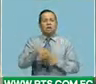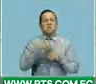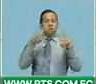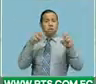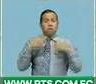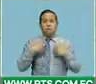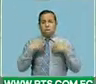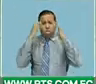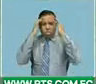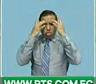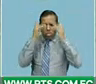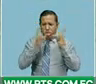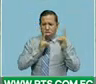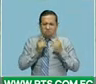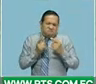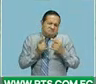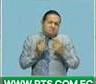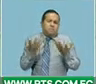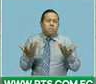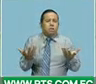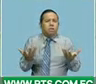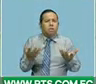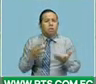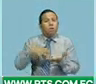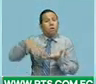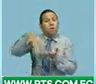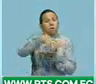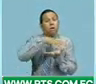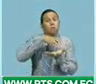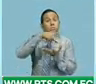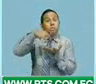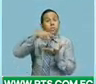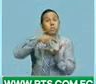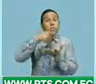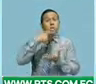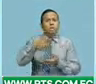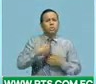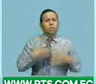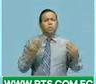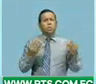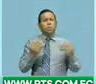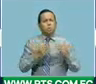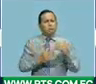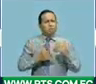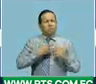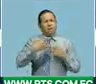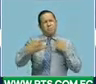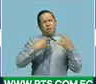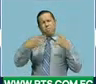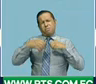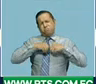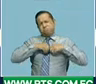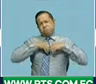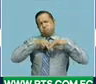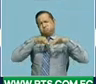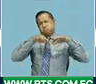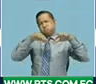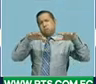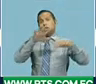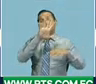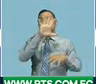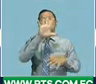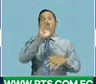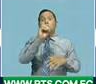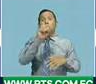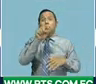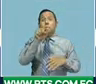virus. Pichincha, epicentro de la pandemia, concentra entonces la mayor cantidad de casos a escala nacional, siendo los confirmados 50.025